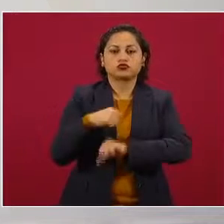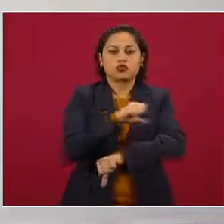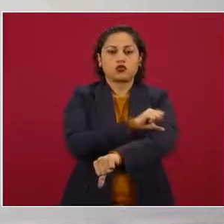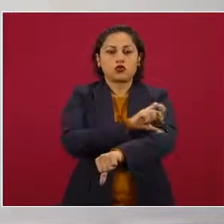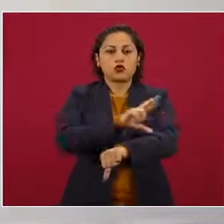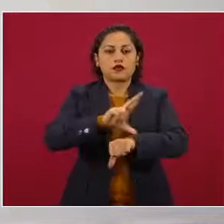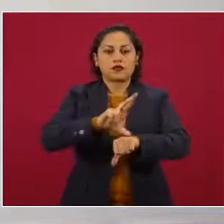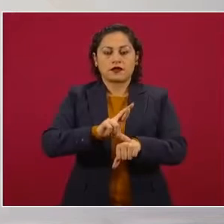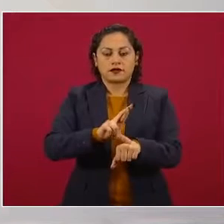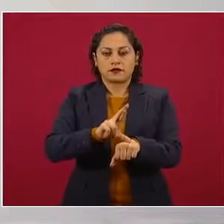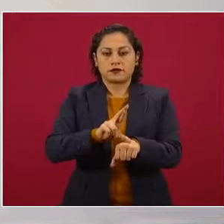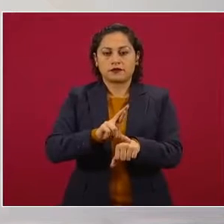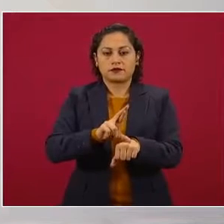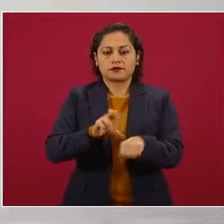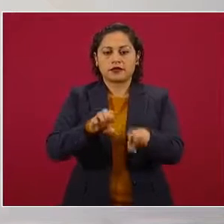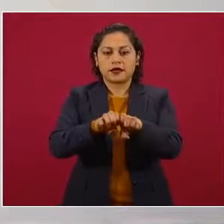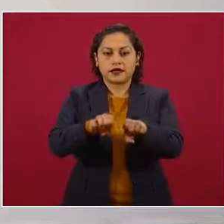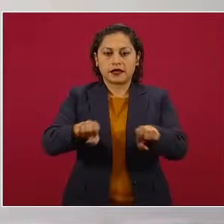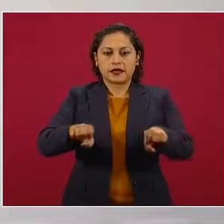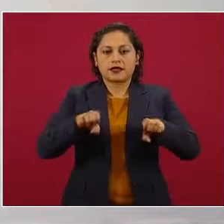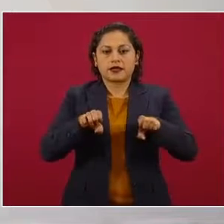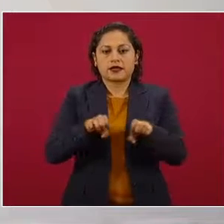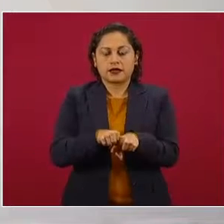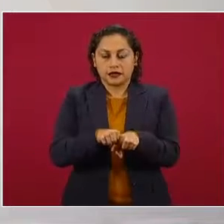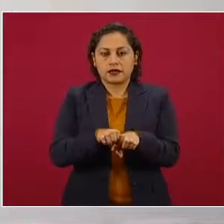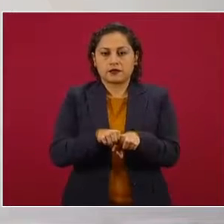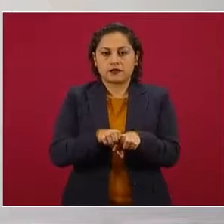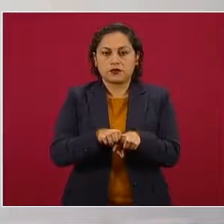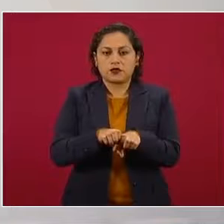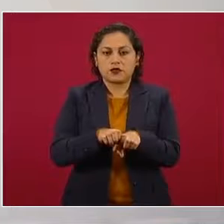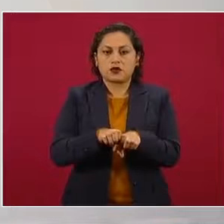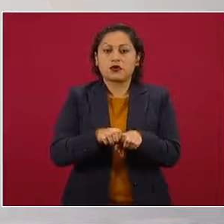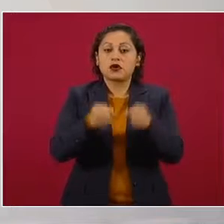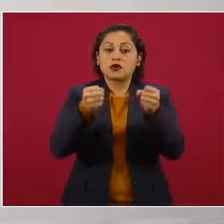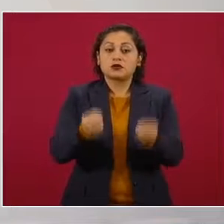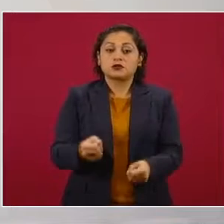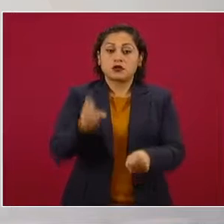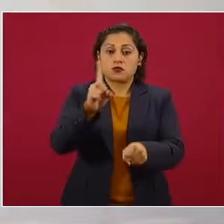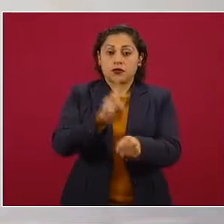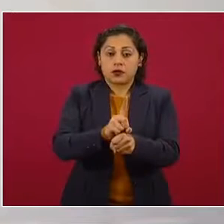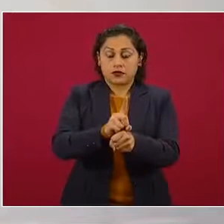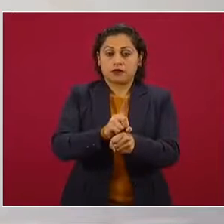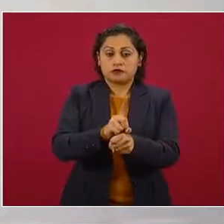Gabinete de Seguridad del Gobierno de la República.